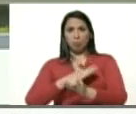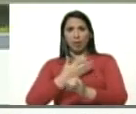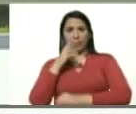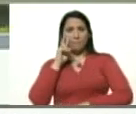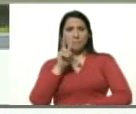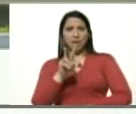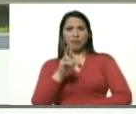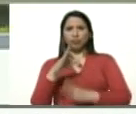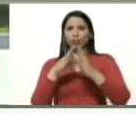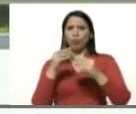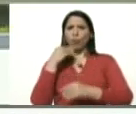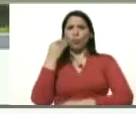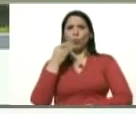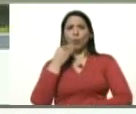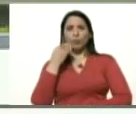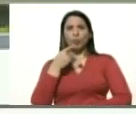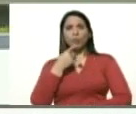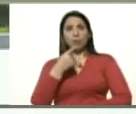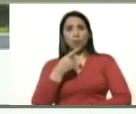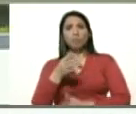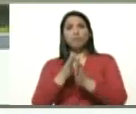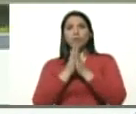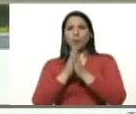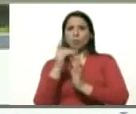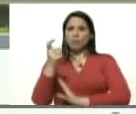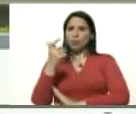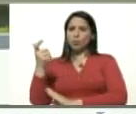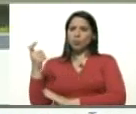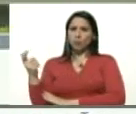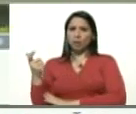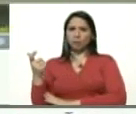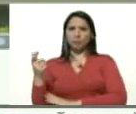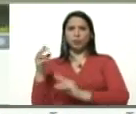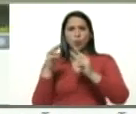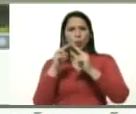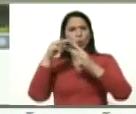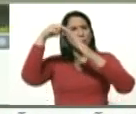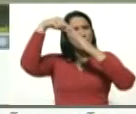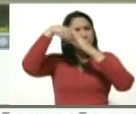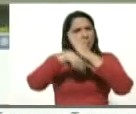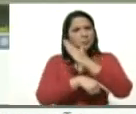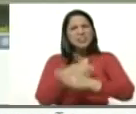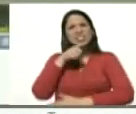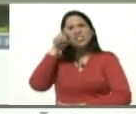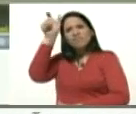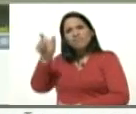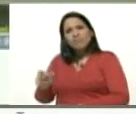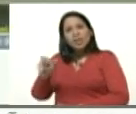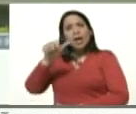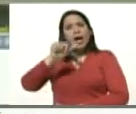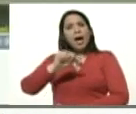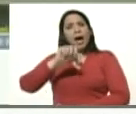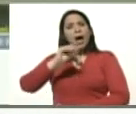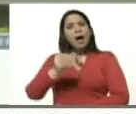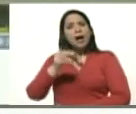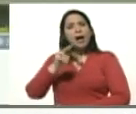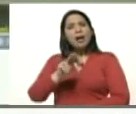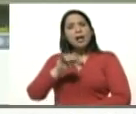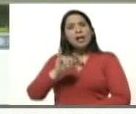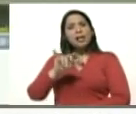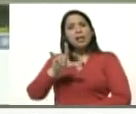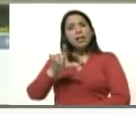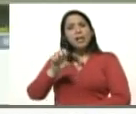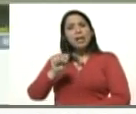A toda la juventud le digo, entren, conozcan a profundidad quién fue Aquiles Nasoa, quién es Aquiles